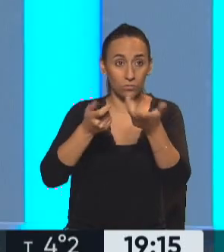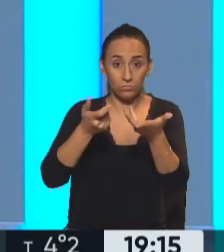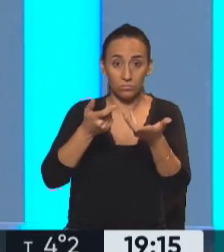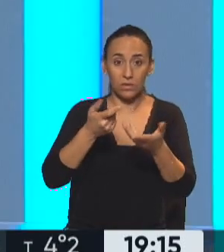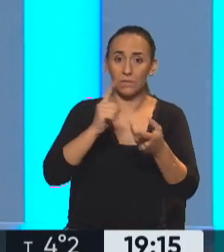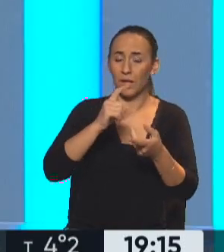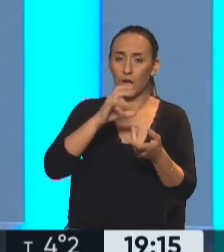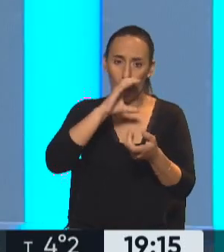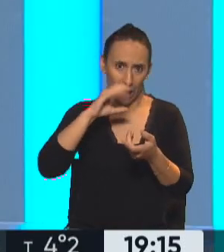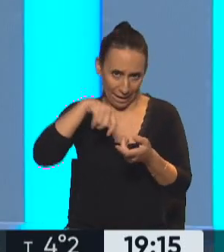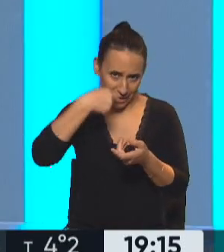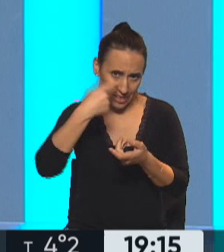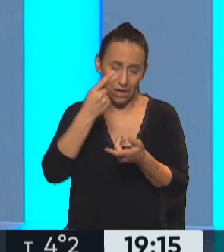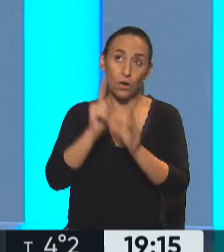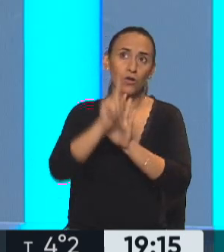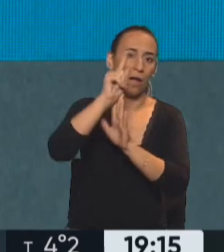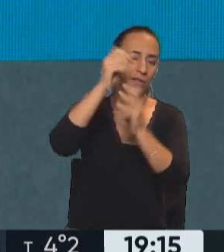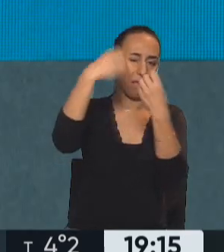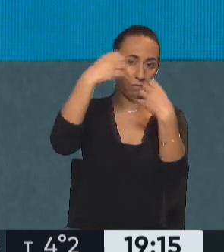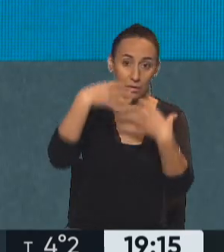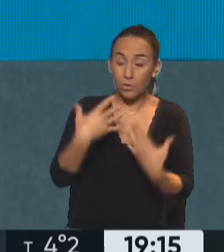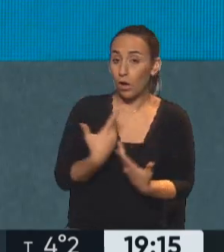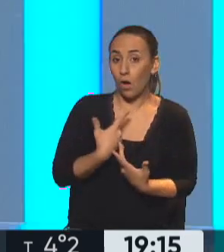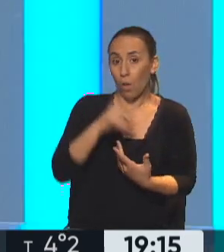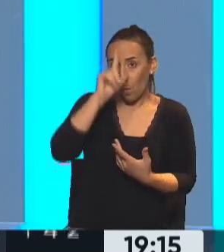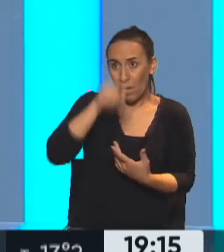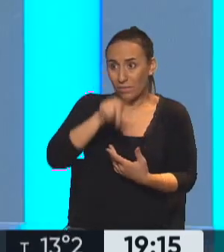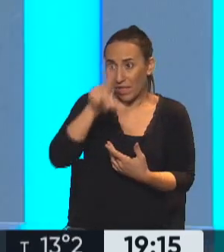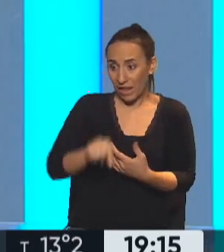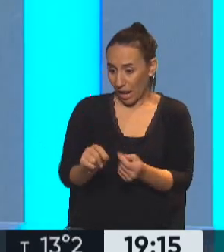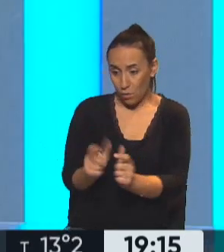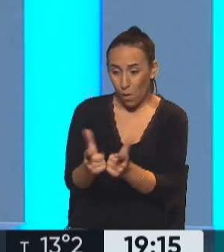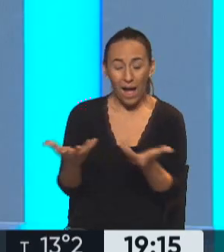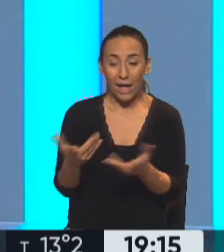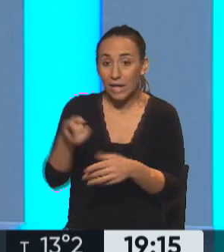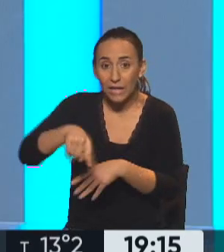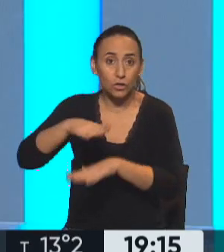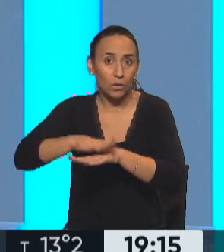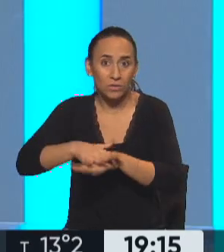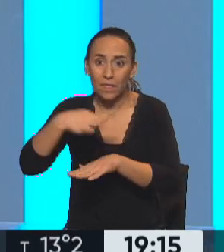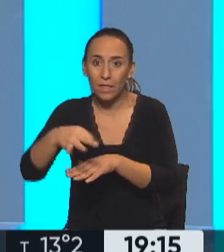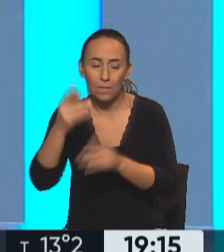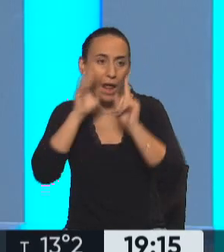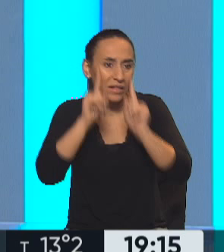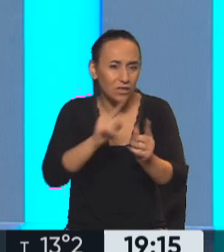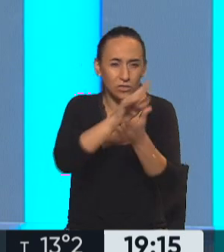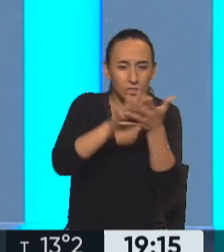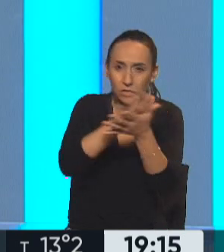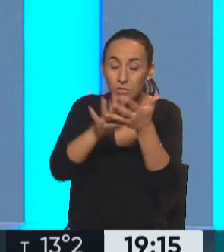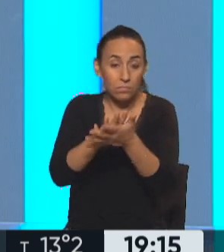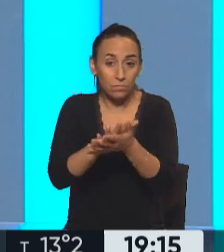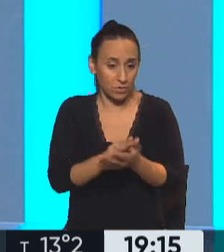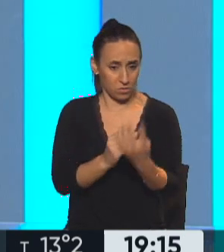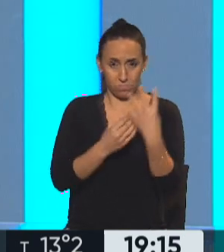coca que entra por el norte. Y no hay jueces federales. Y no hay jueces federales. Y eso no puede ser porque resiente mucho el